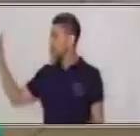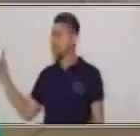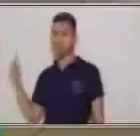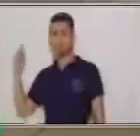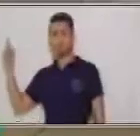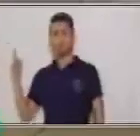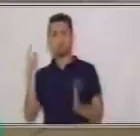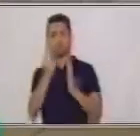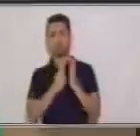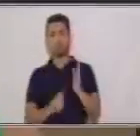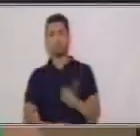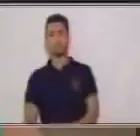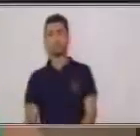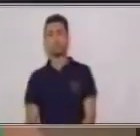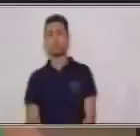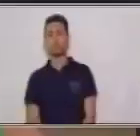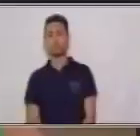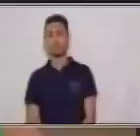que tienes acá.